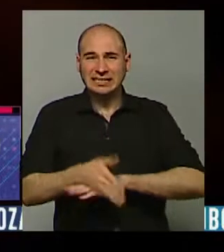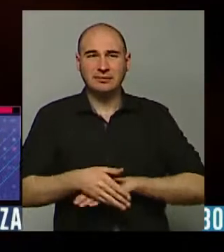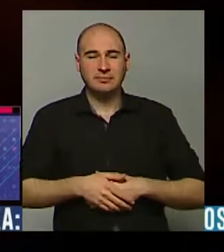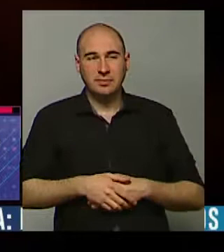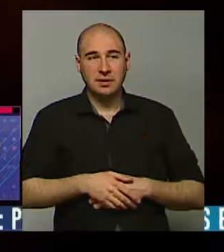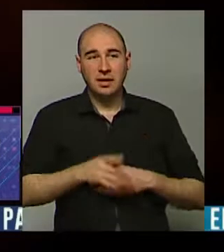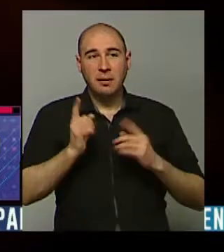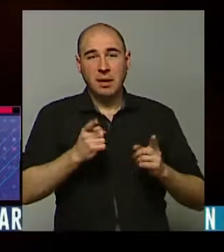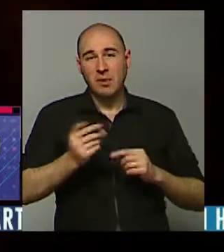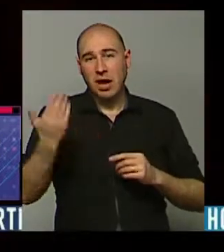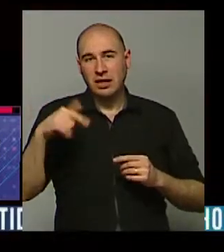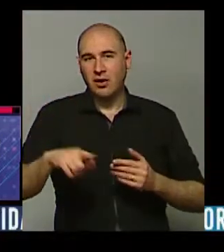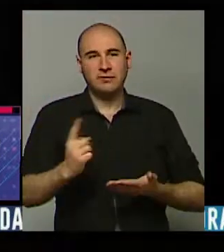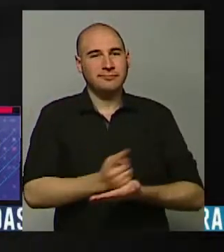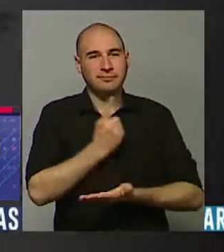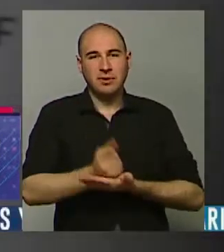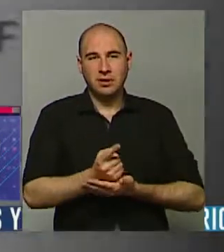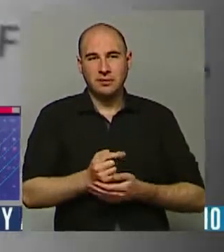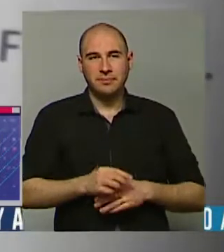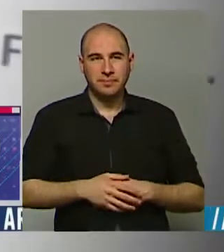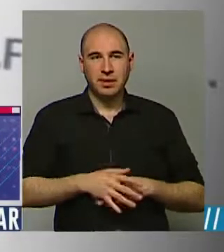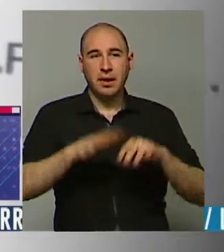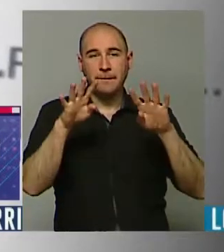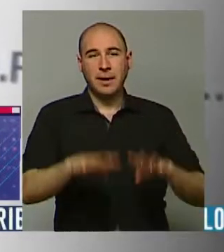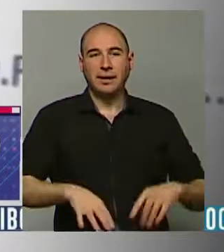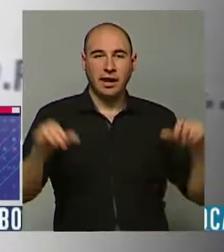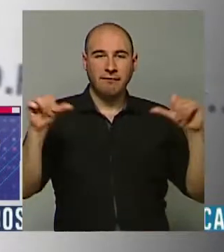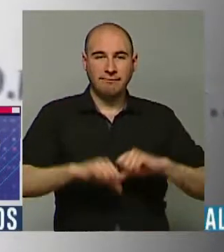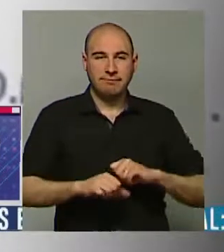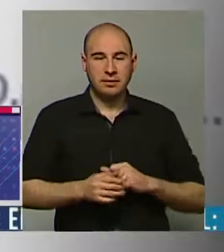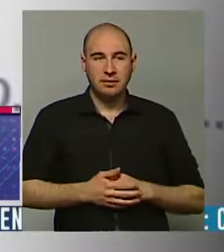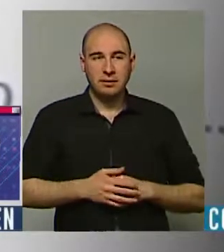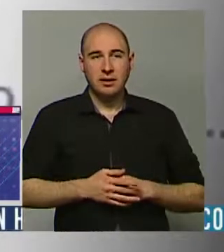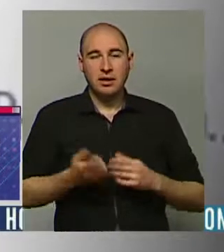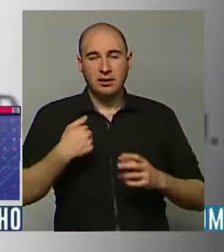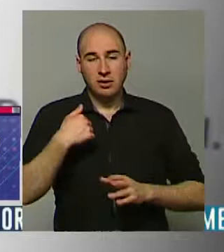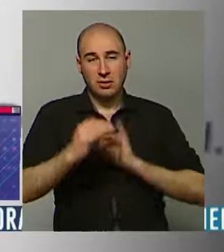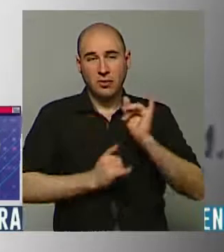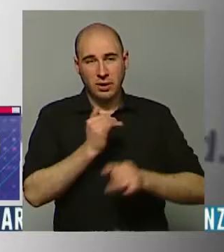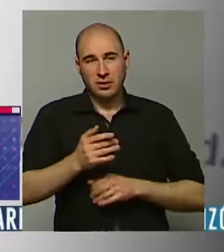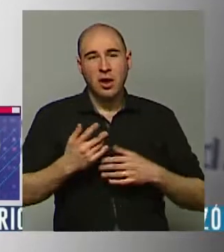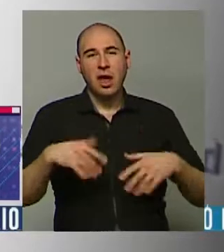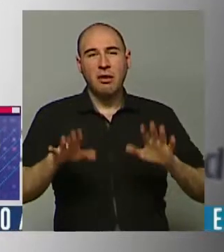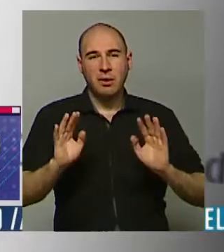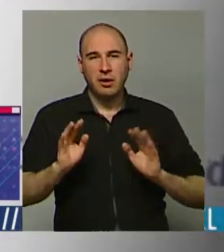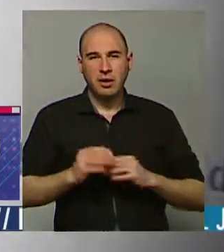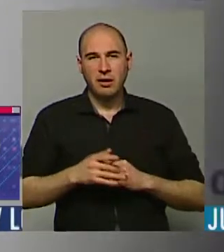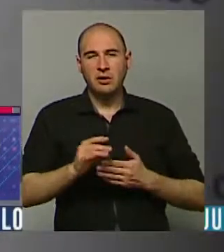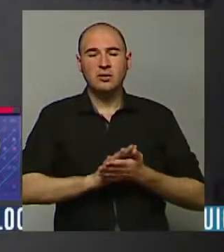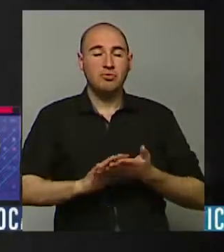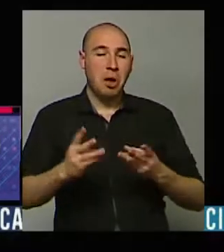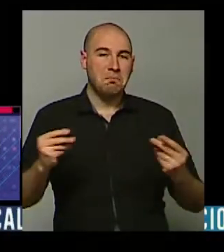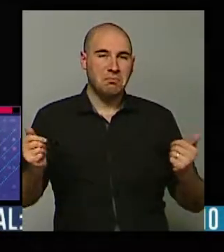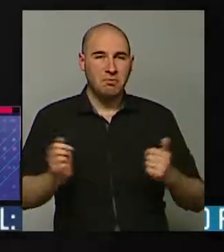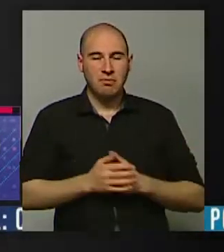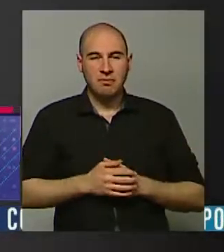entrar, como entraban antes, y bueno, ya no tiene más protección, entonces el sitio se cae. Pero mira, te quiero contar algo que quizás pasó por alto. O sea, esto